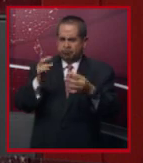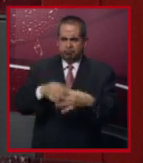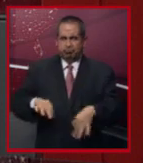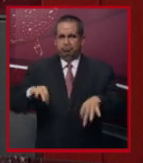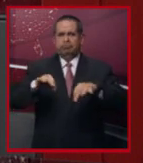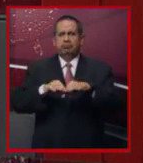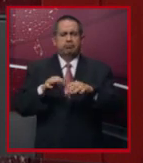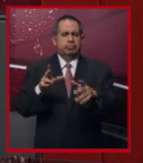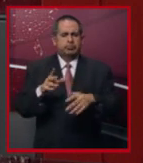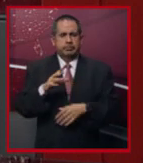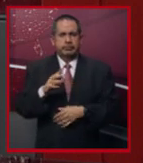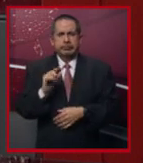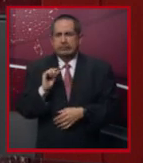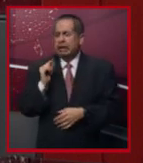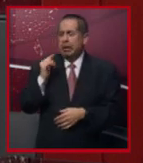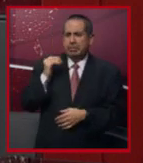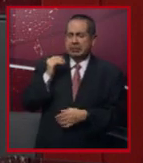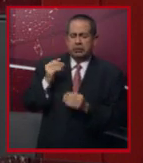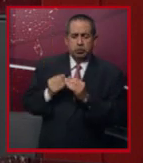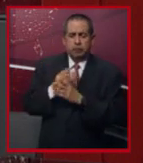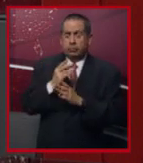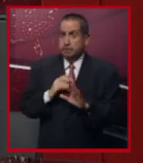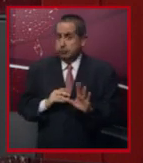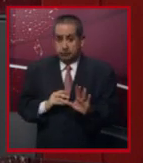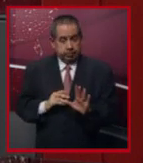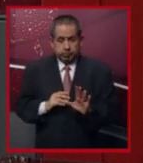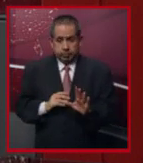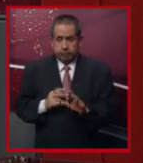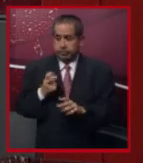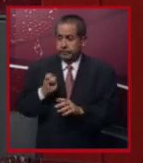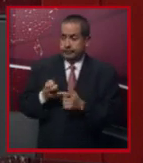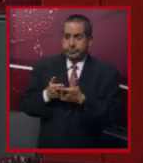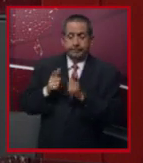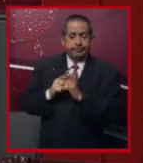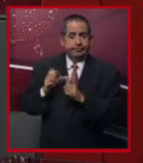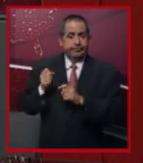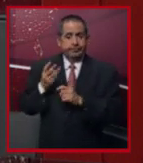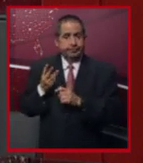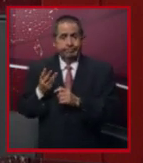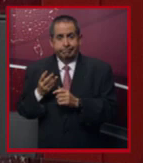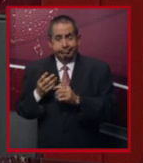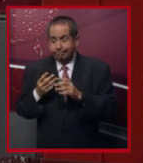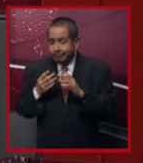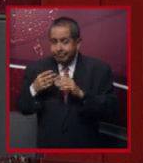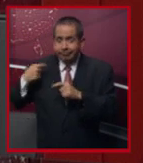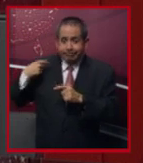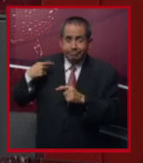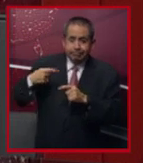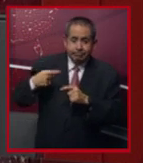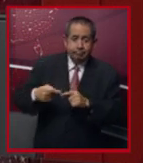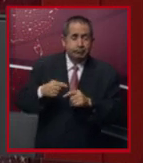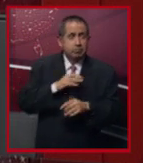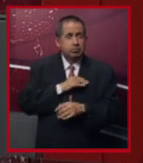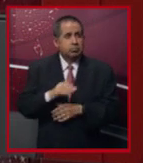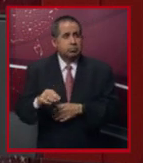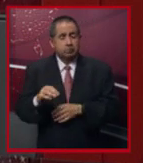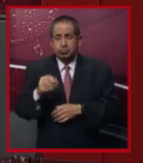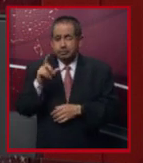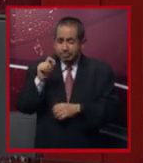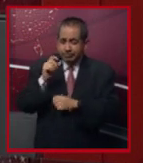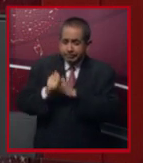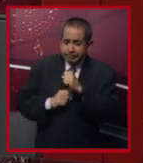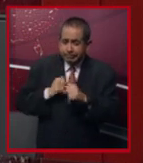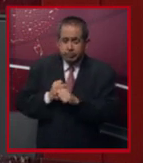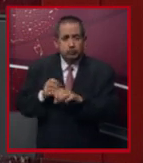y que no es actual, déjenme comentarle, no es un tema de esta legislatura, es un tema que hemos escuchado a lo largo de casi 2 décadas, los